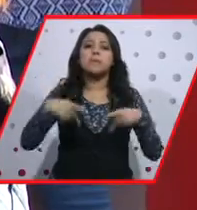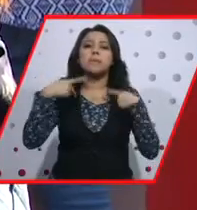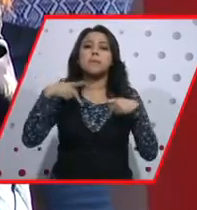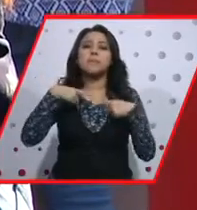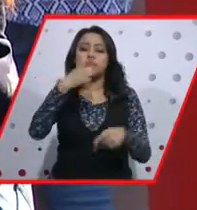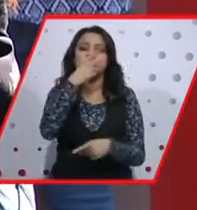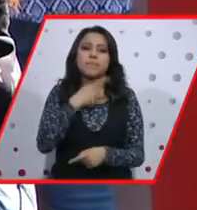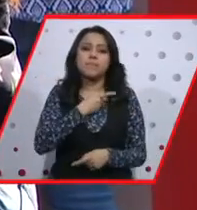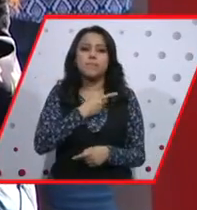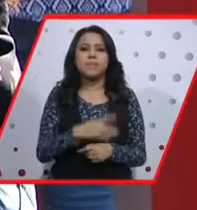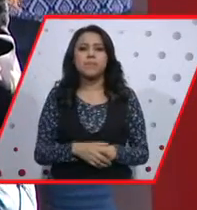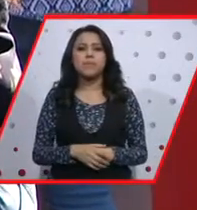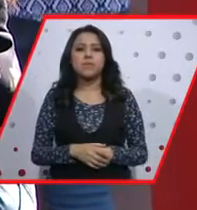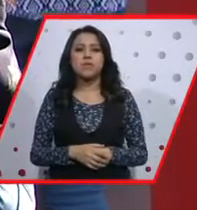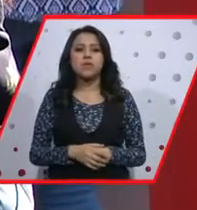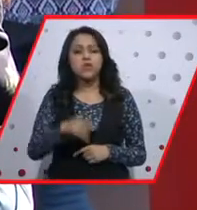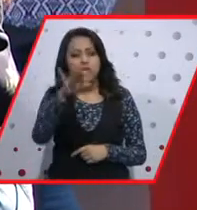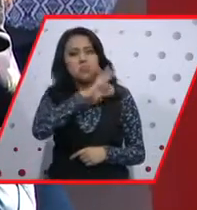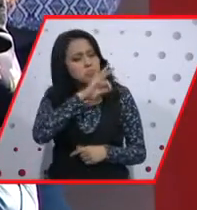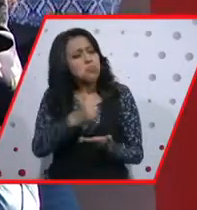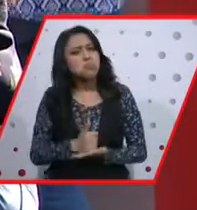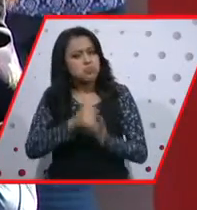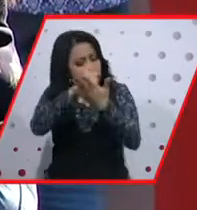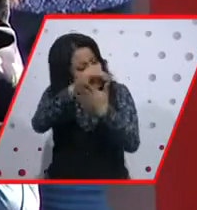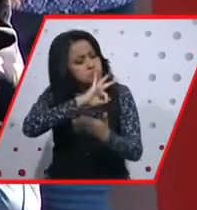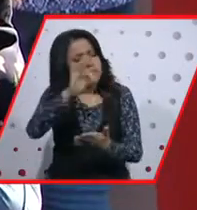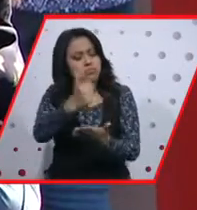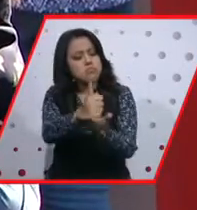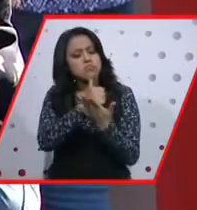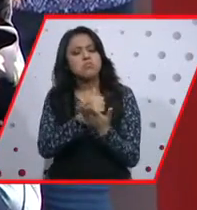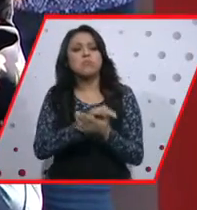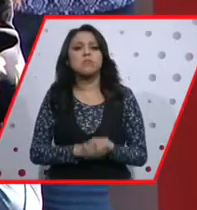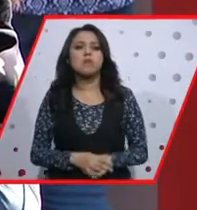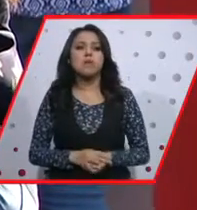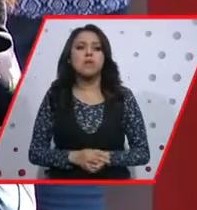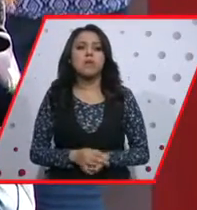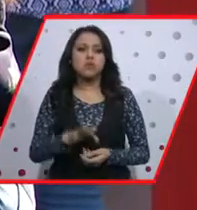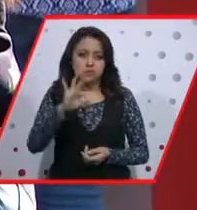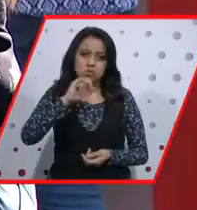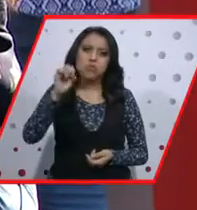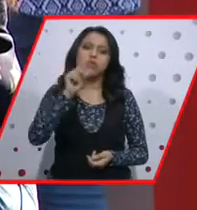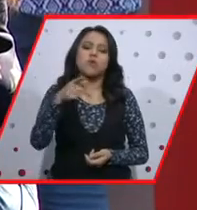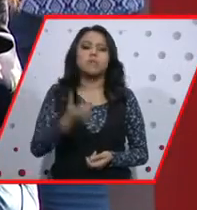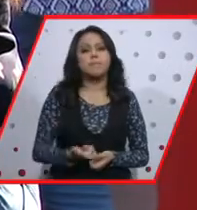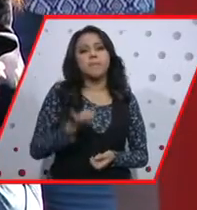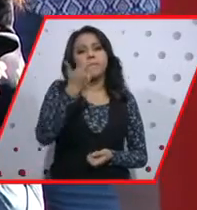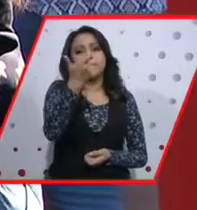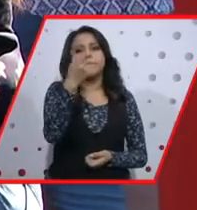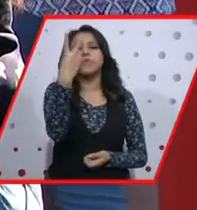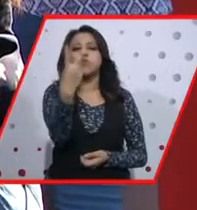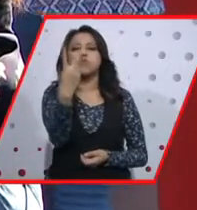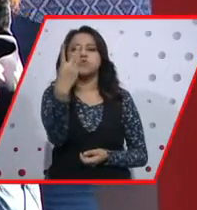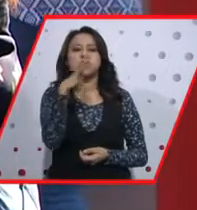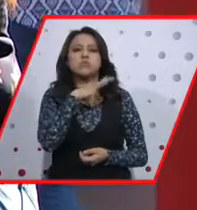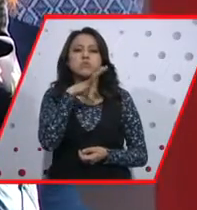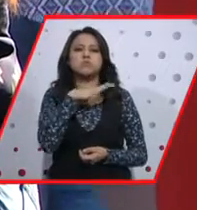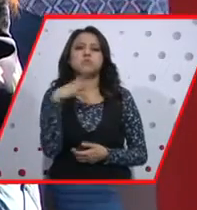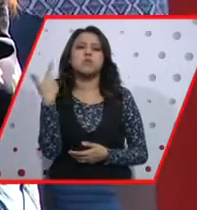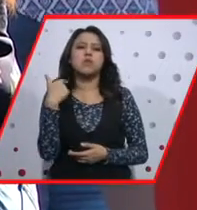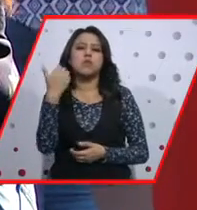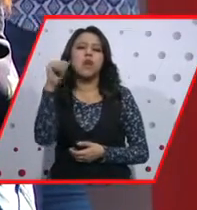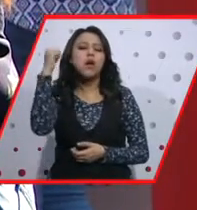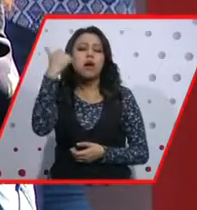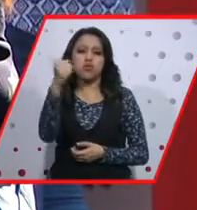me dice, ¿sabes qué? Yo te puedo conseguir tu prótesis. Y le pagué dos pagos. Ese fue en